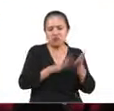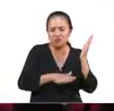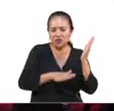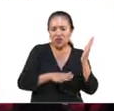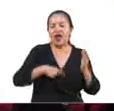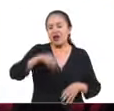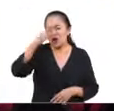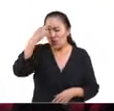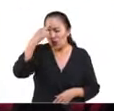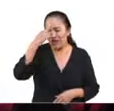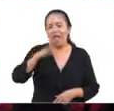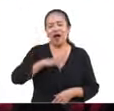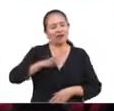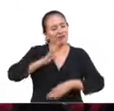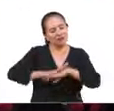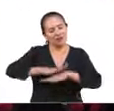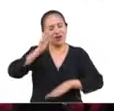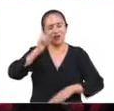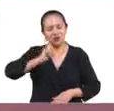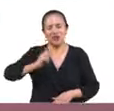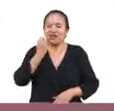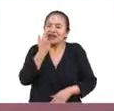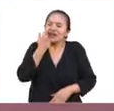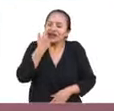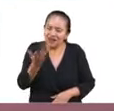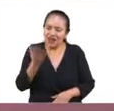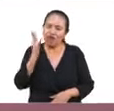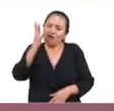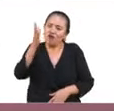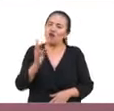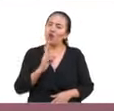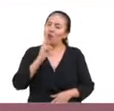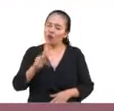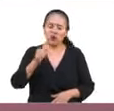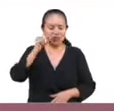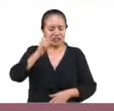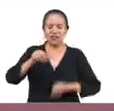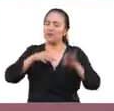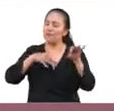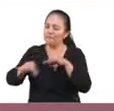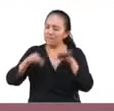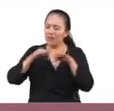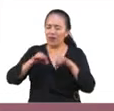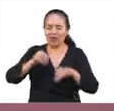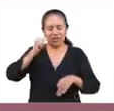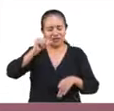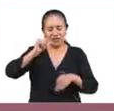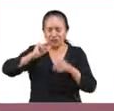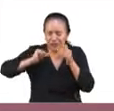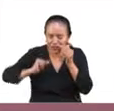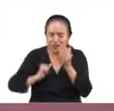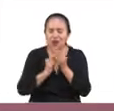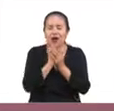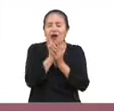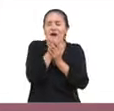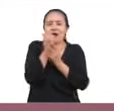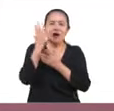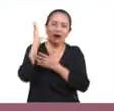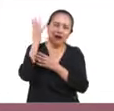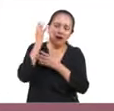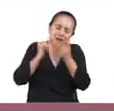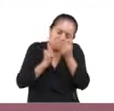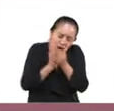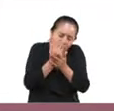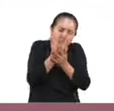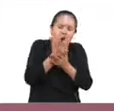ustedes, que aspiran a un mejor futuro, que trabajan día con día, que se levantan antes de que salga el sol y van